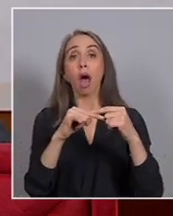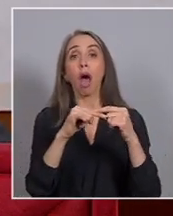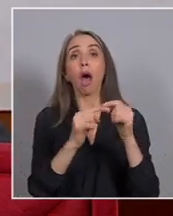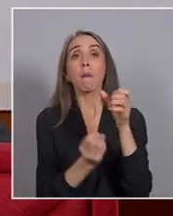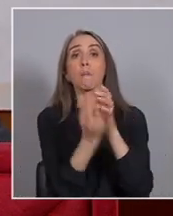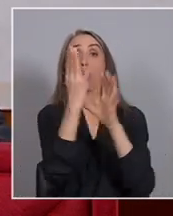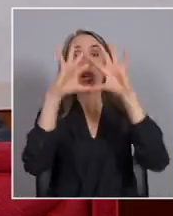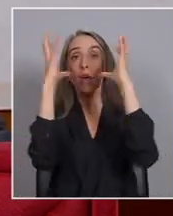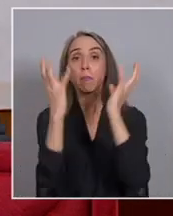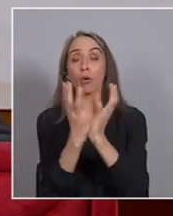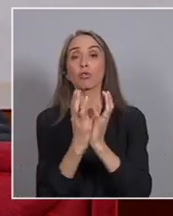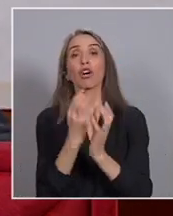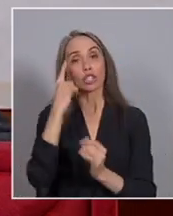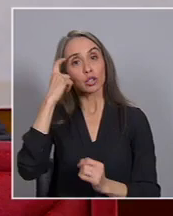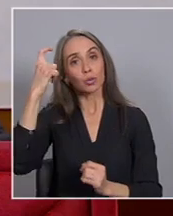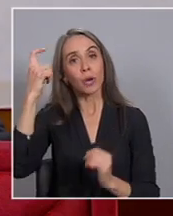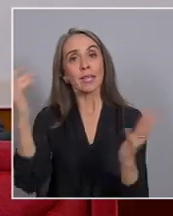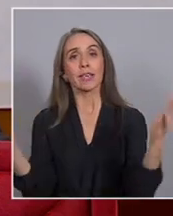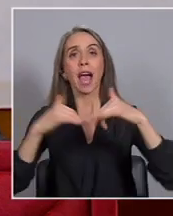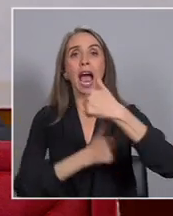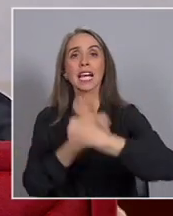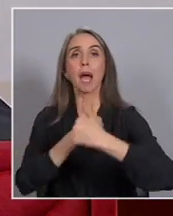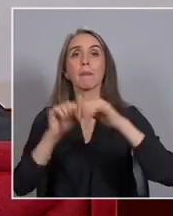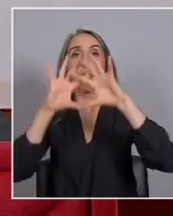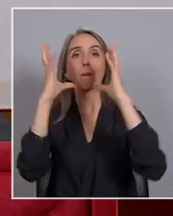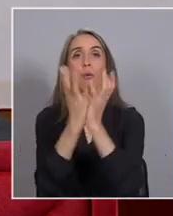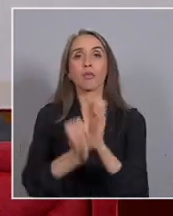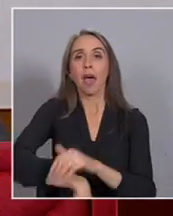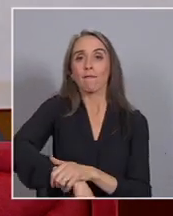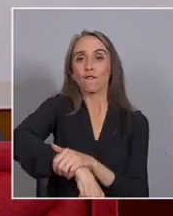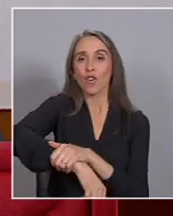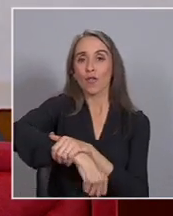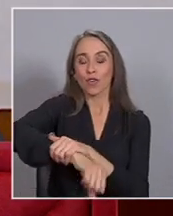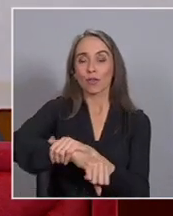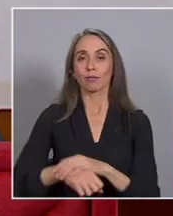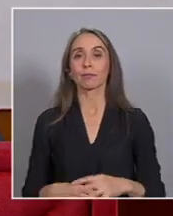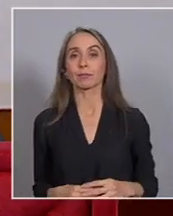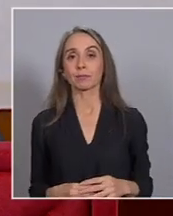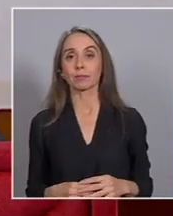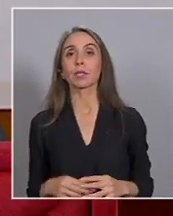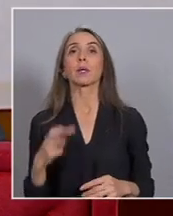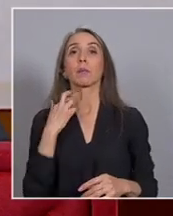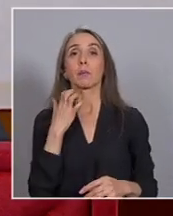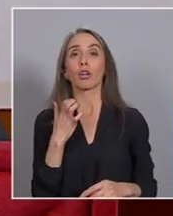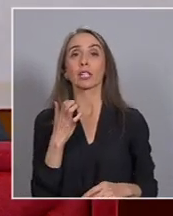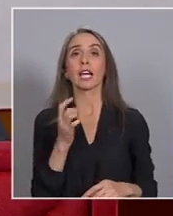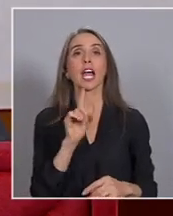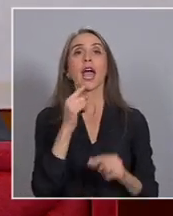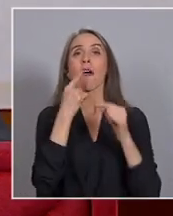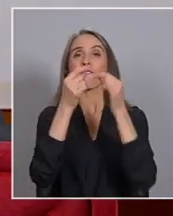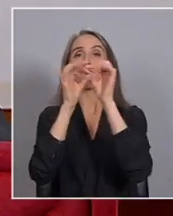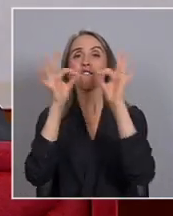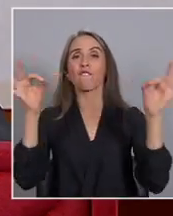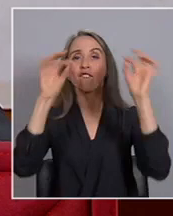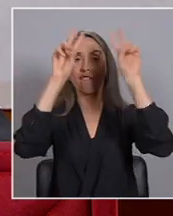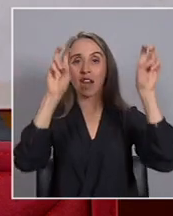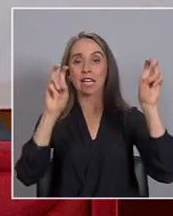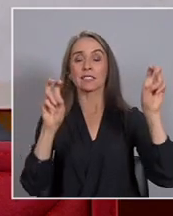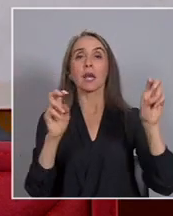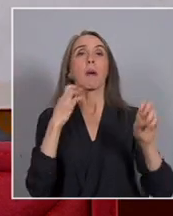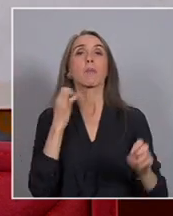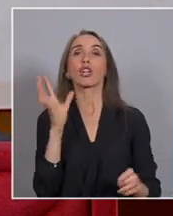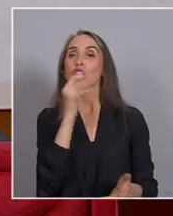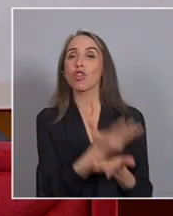pero aún soñaba con organizar el Campeonato Mundial de Fútbol. Porque no tenemos nada, lo queremos todo,